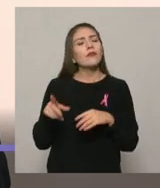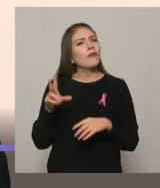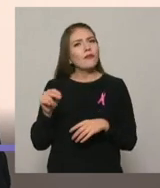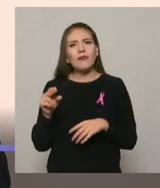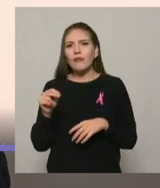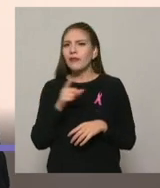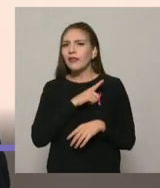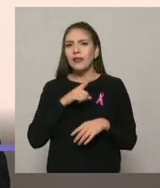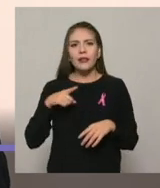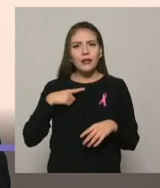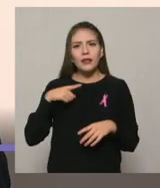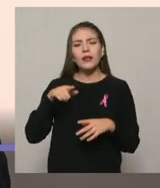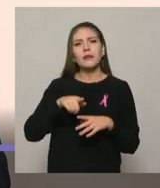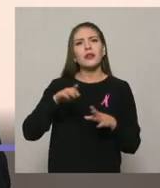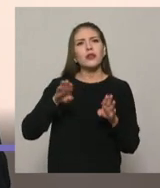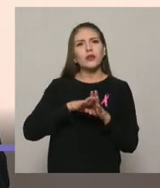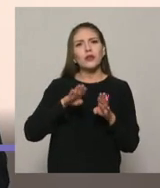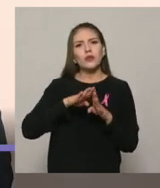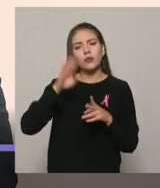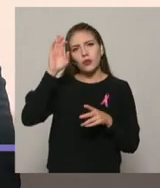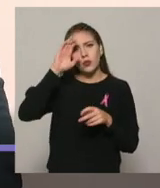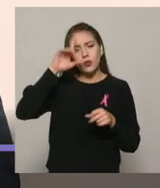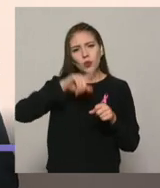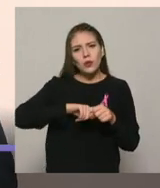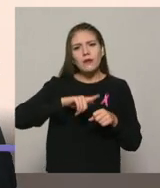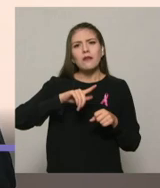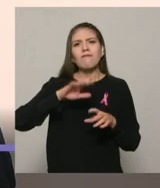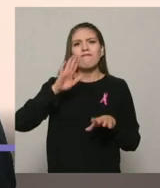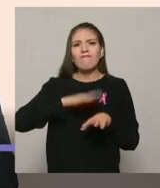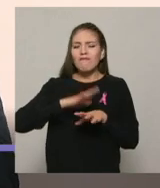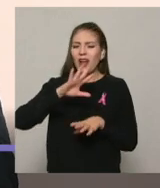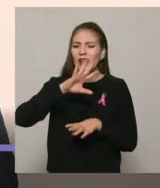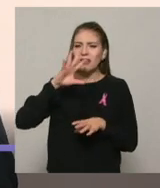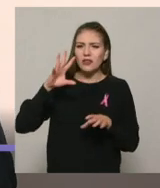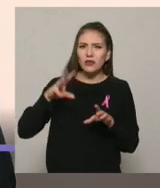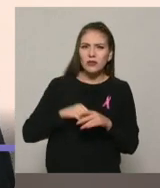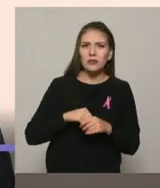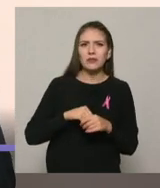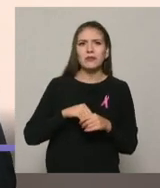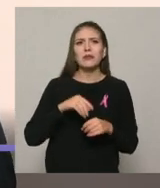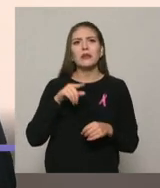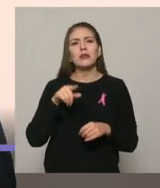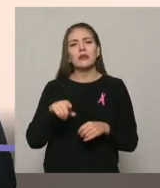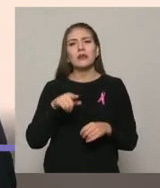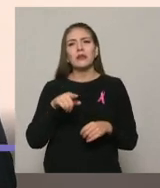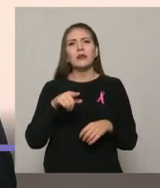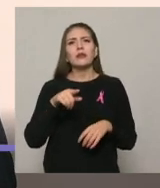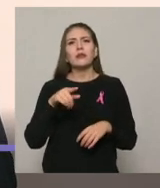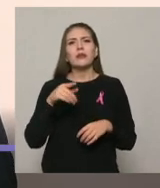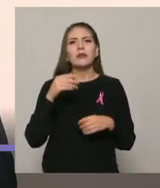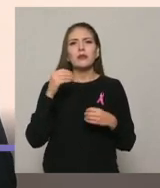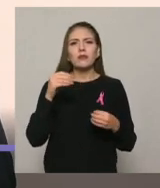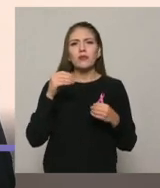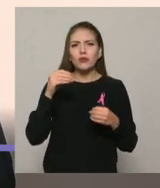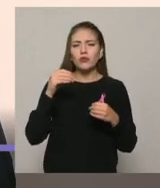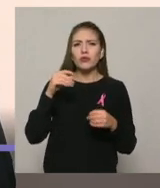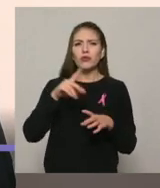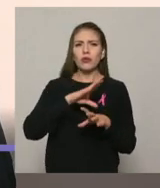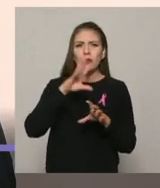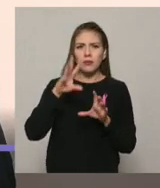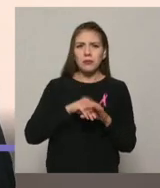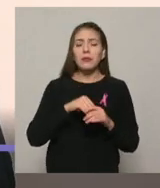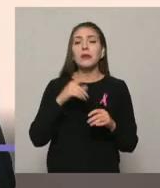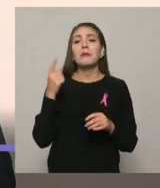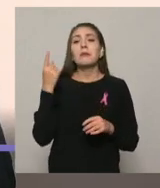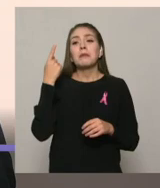una cultura mucho más compleja, como dice el gran filósofo y educador Edgar Morin. Debemos tener una educación mucho más compleja, en el